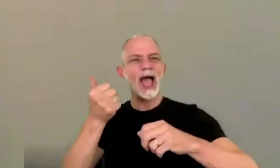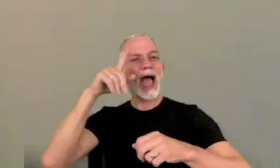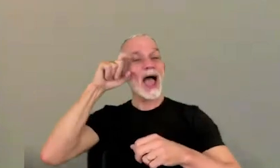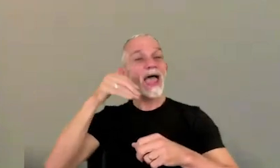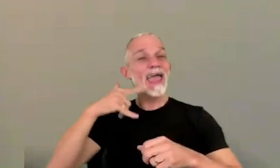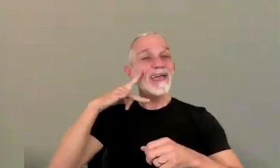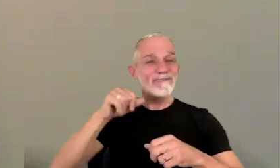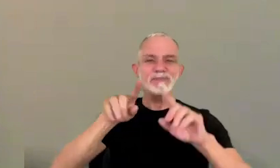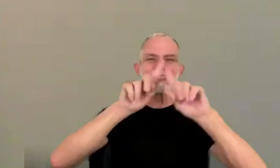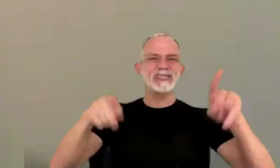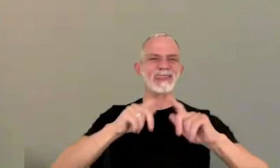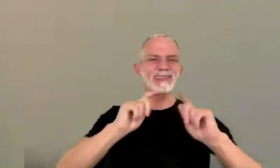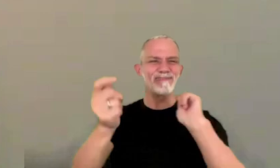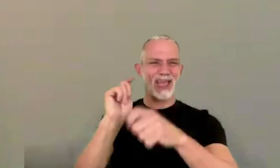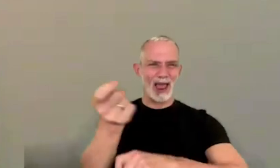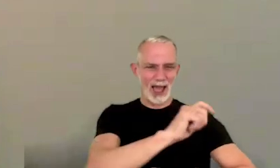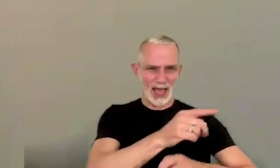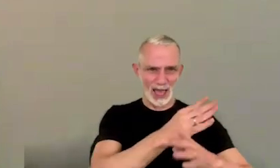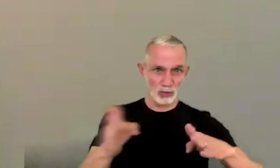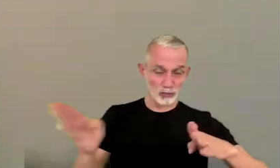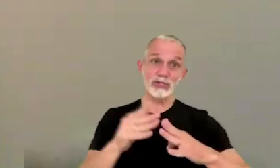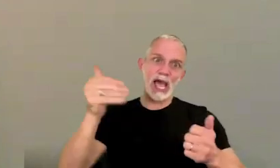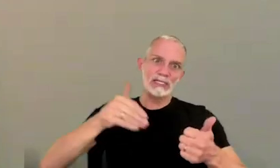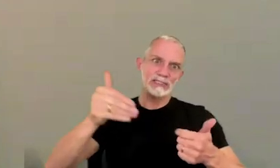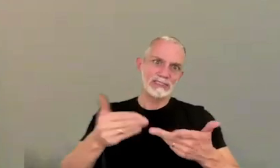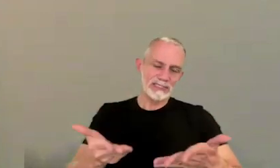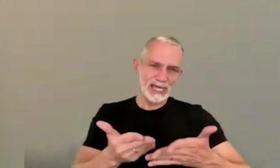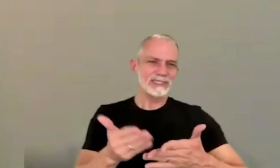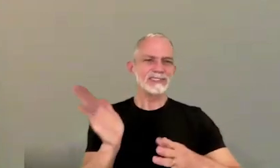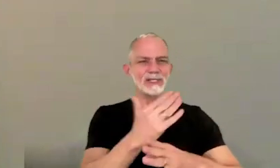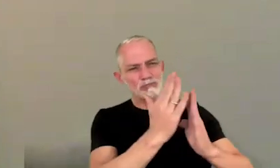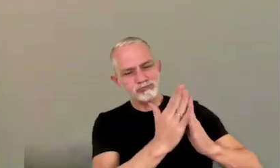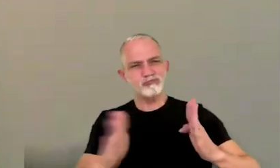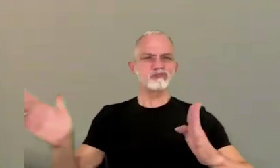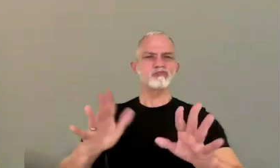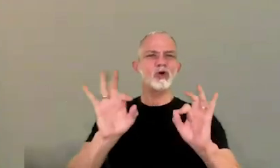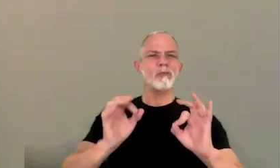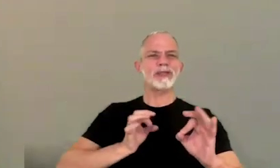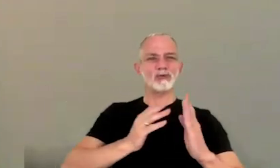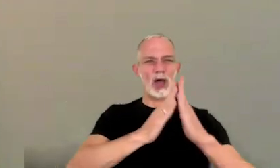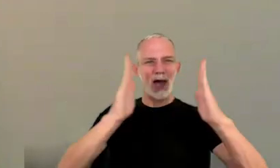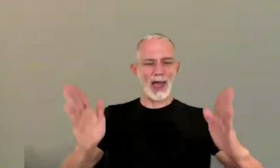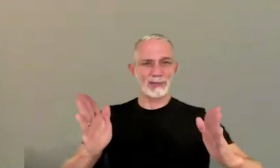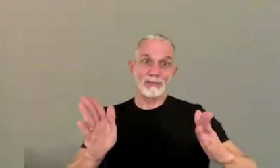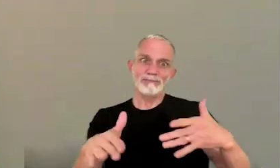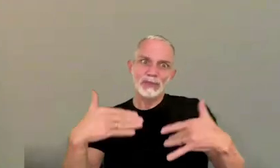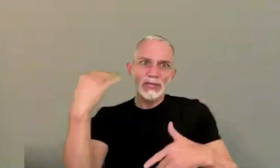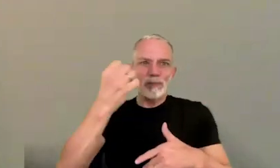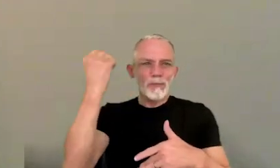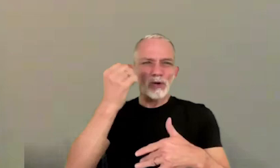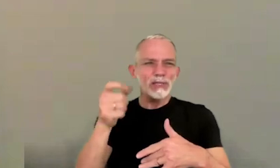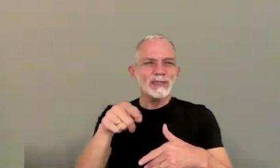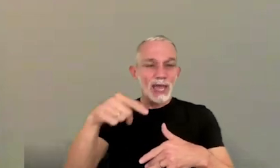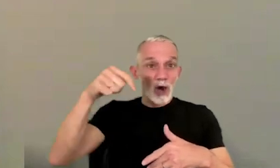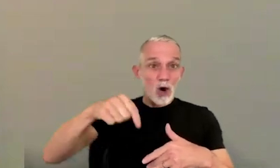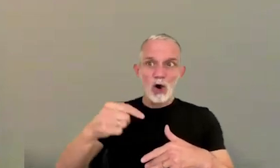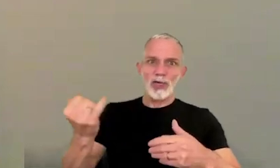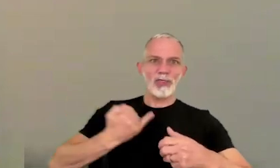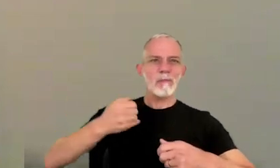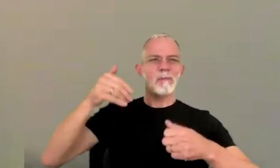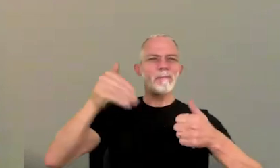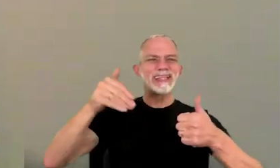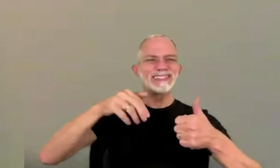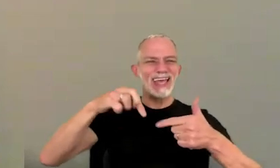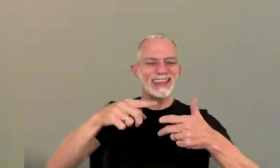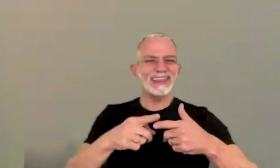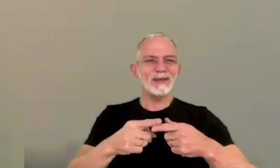emitir el certificado de asistencia a todo el ciclo, por lo cual es muy importante que hoy nos den el presente en